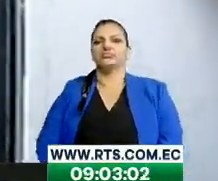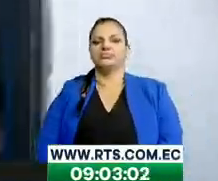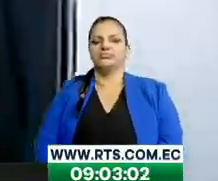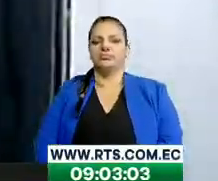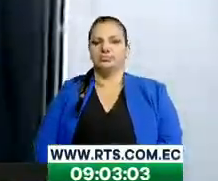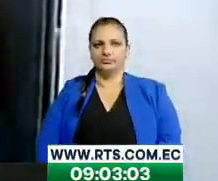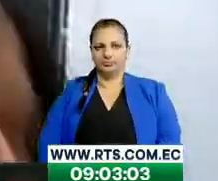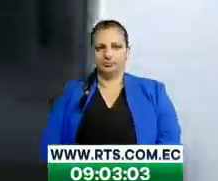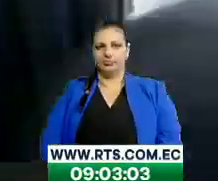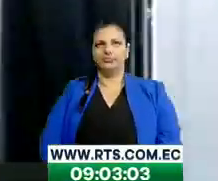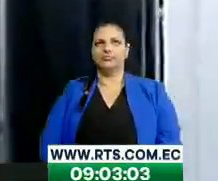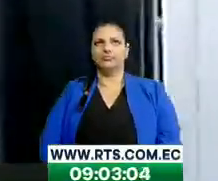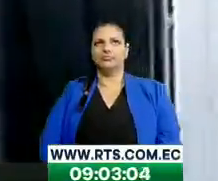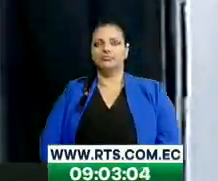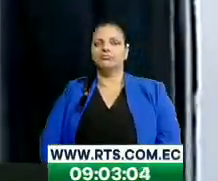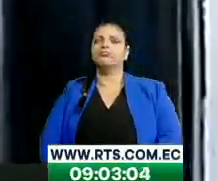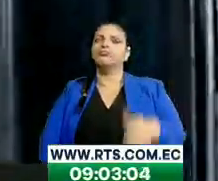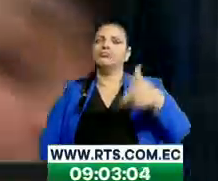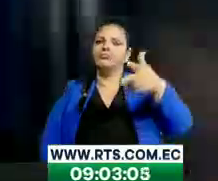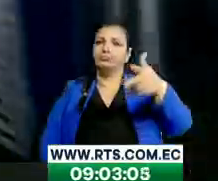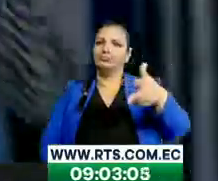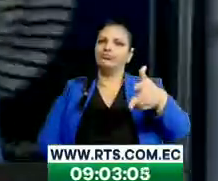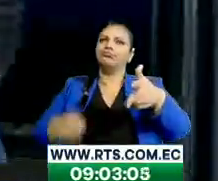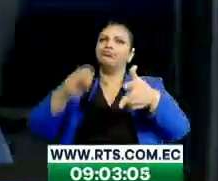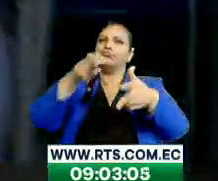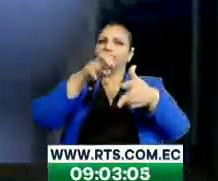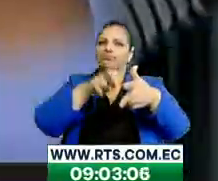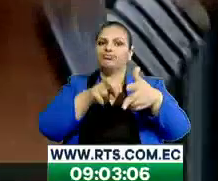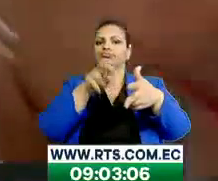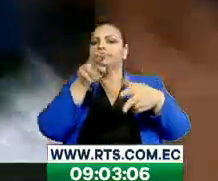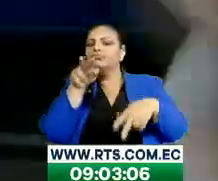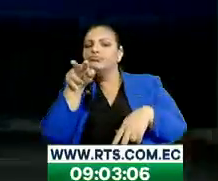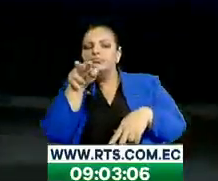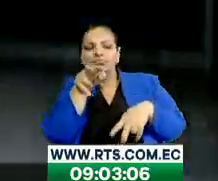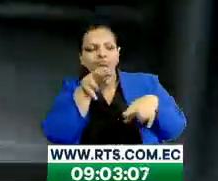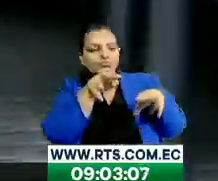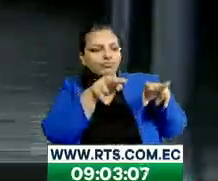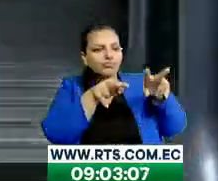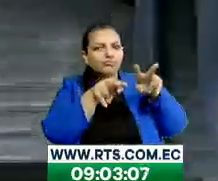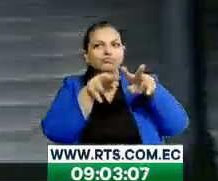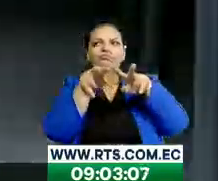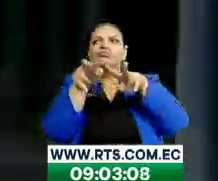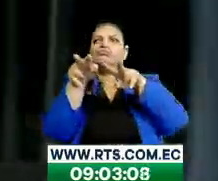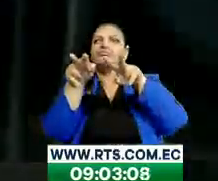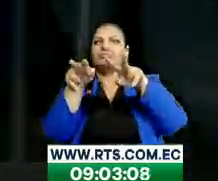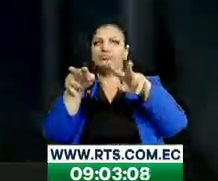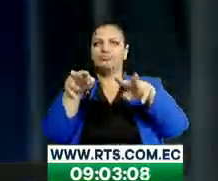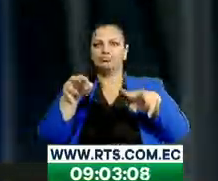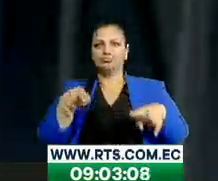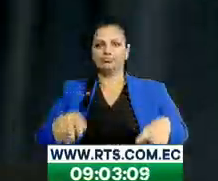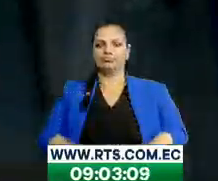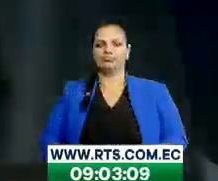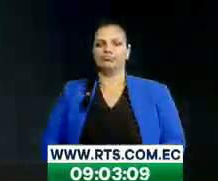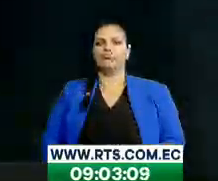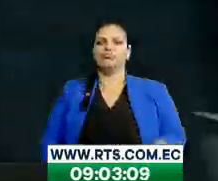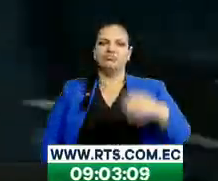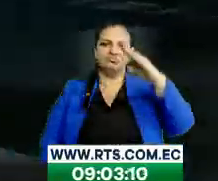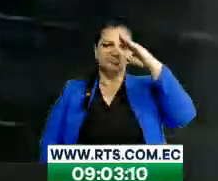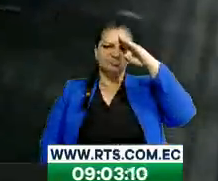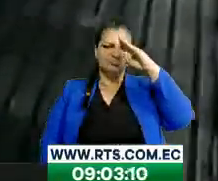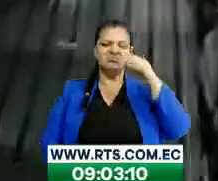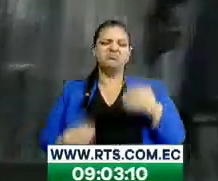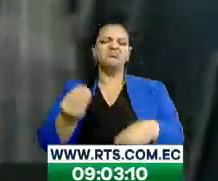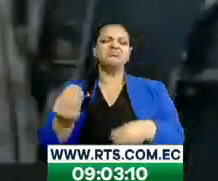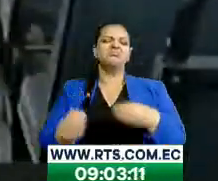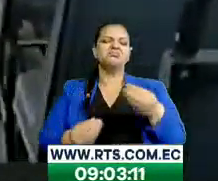incluso de subir en estos instantes hacia el bus para que ustedes puedan tener de cerca, conocer de cerca el trabajo que se está desarrollando por parte de los agentes de la